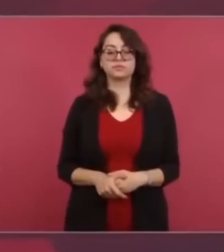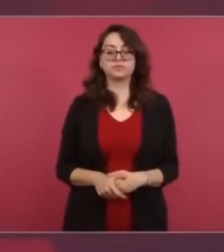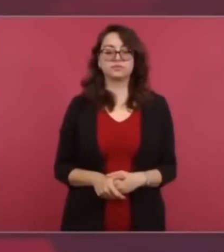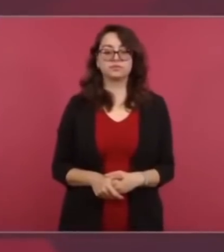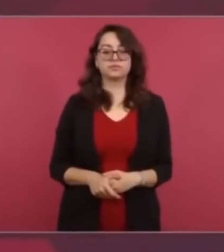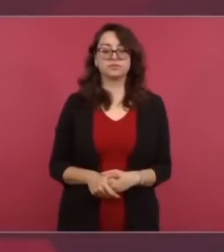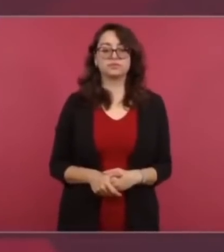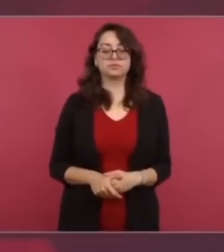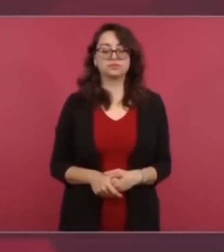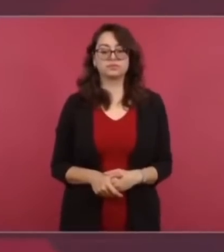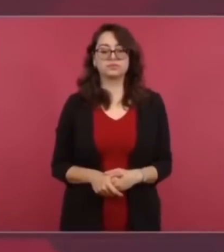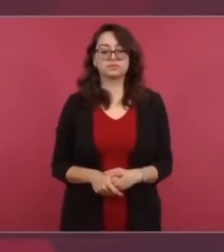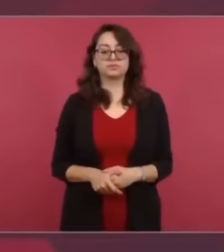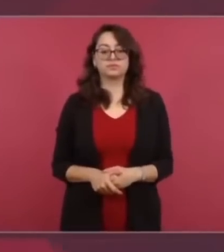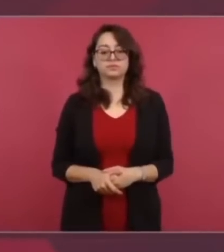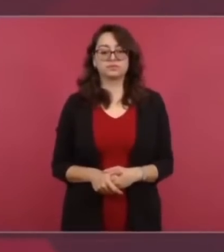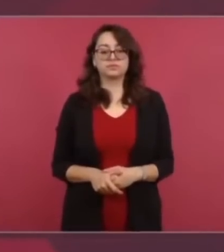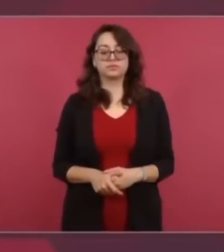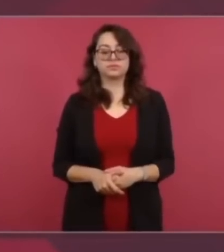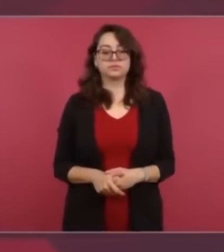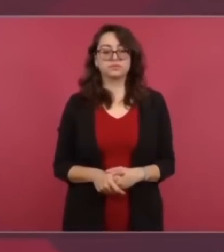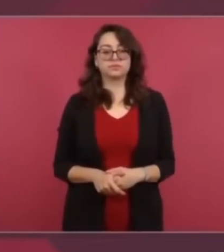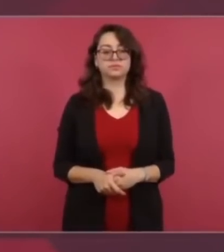consuelo y